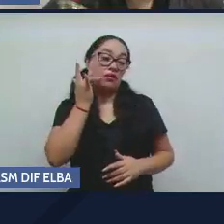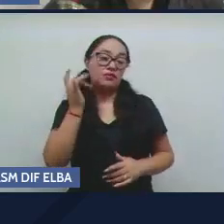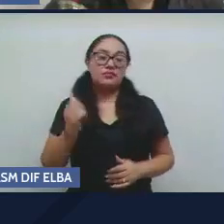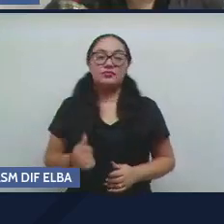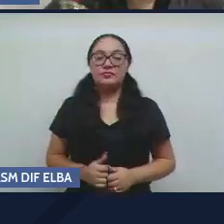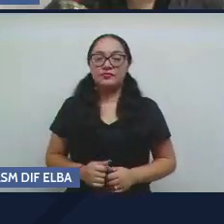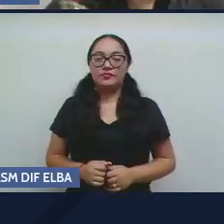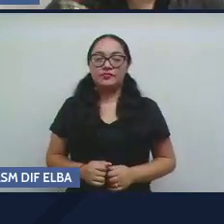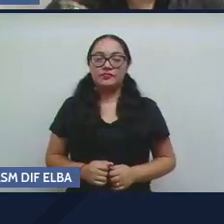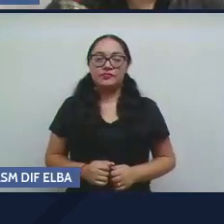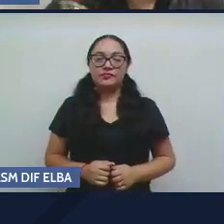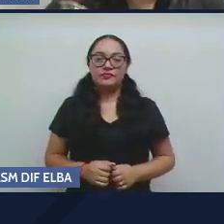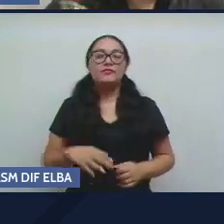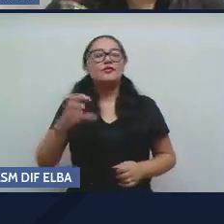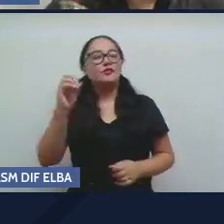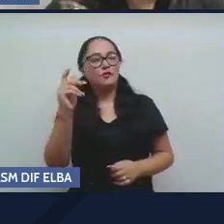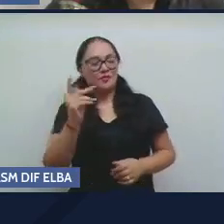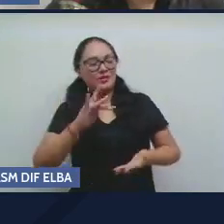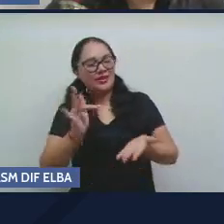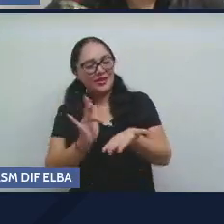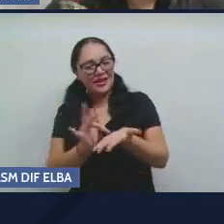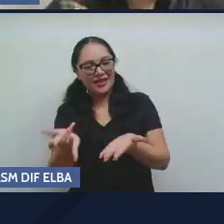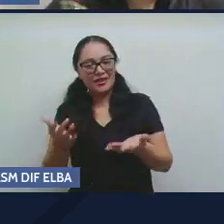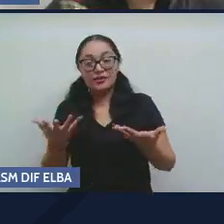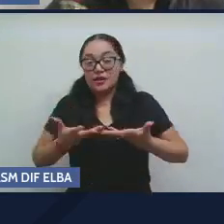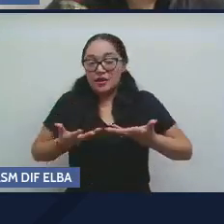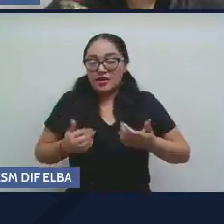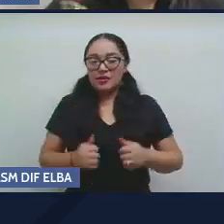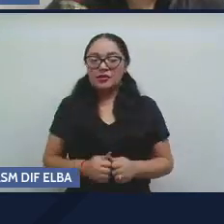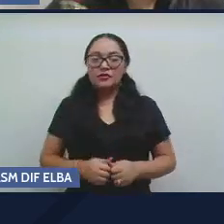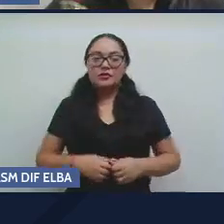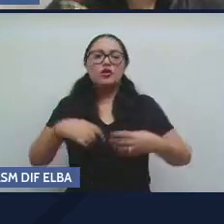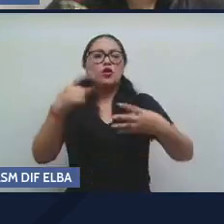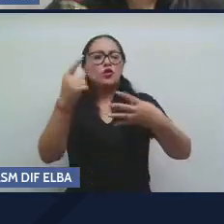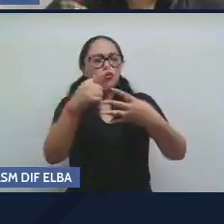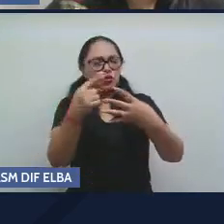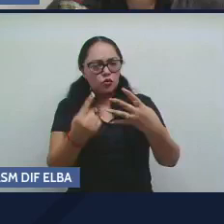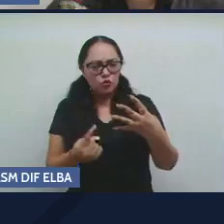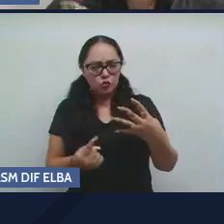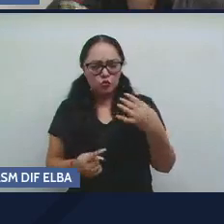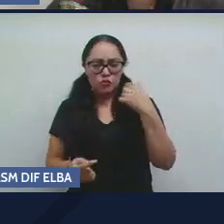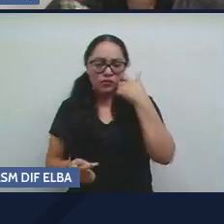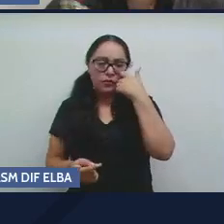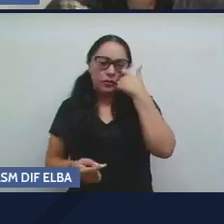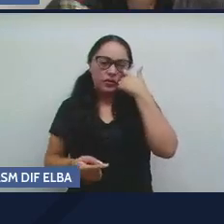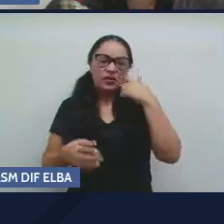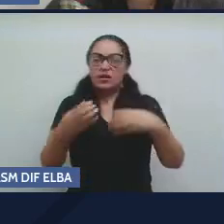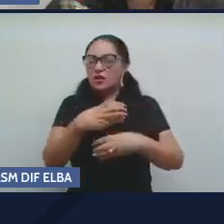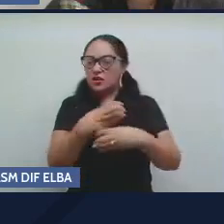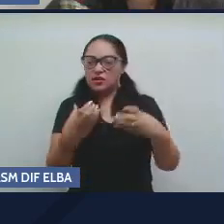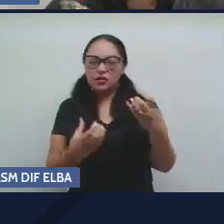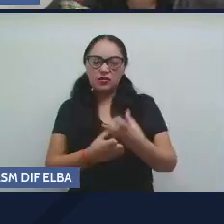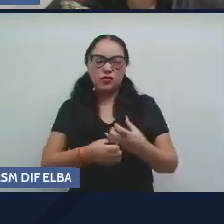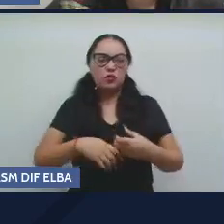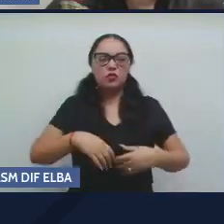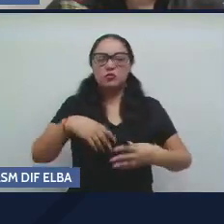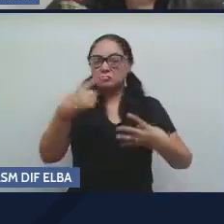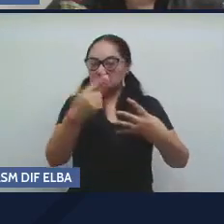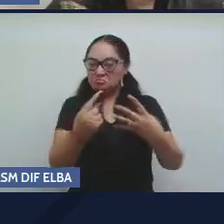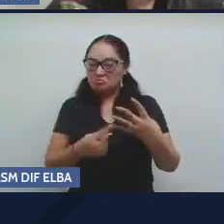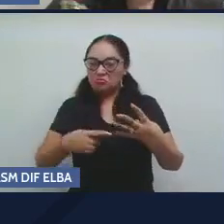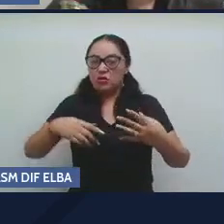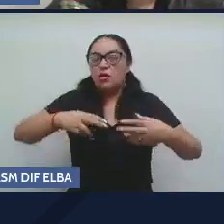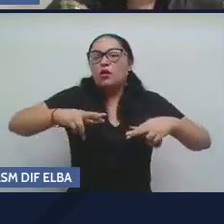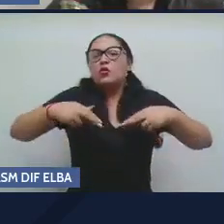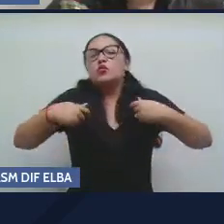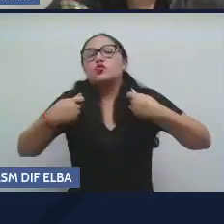Muy bien, muchas gracias. Entonces se haría un inventario y se reparte entre todos los herederos, de ser el caso que sean más de una